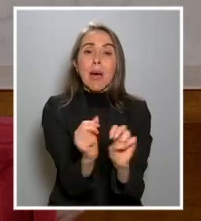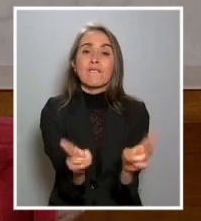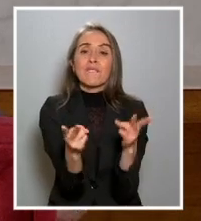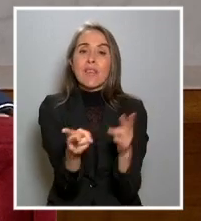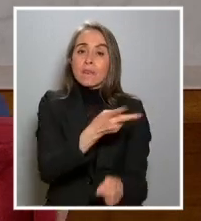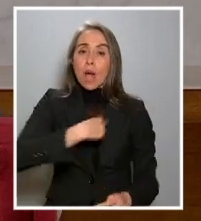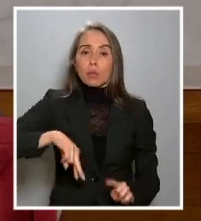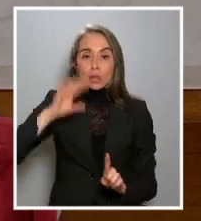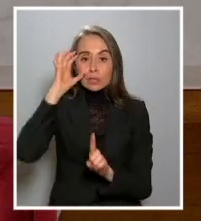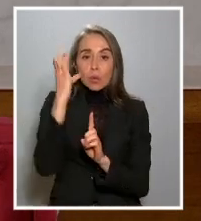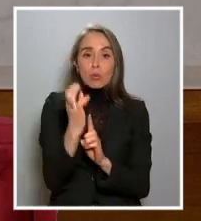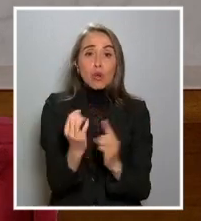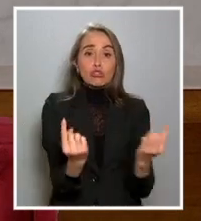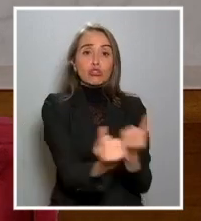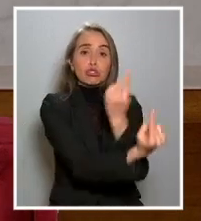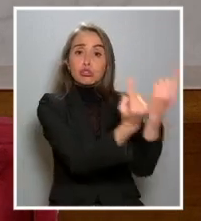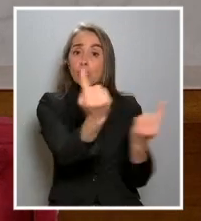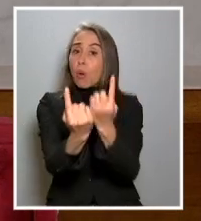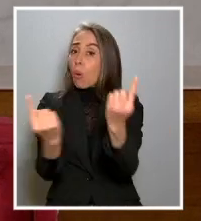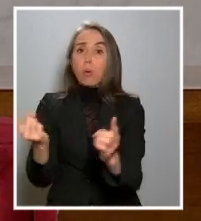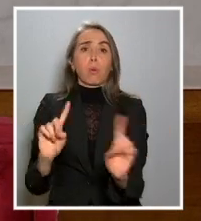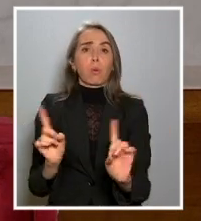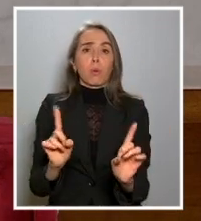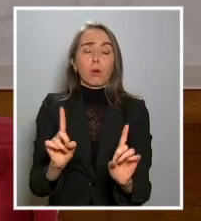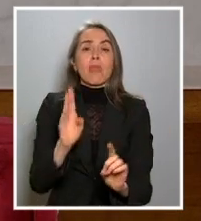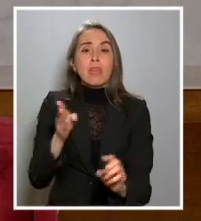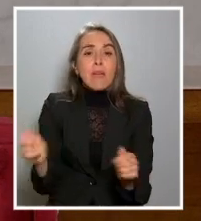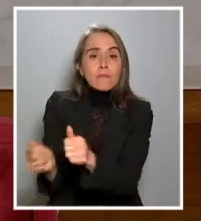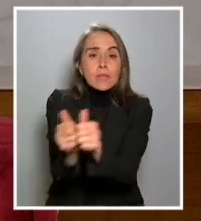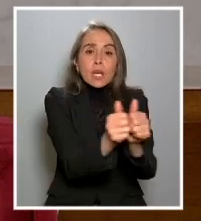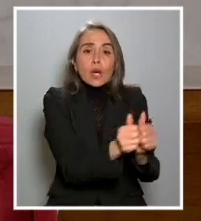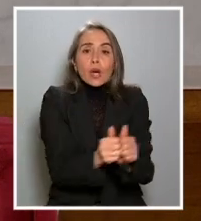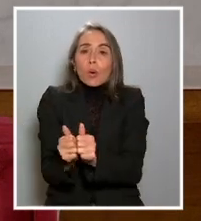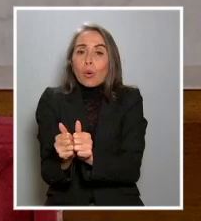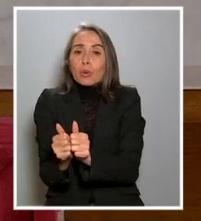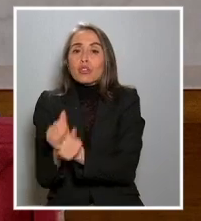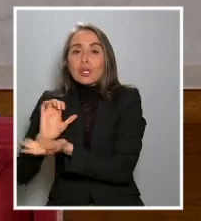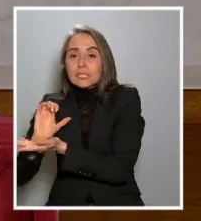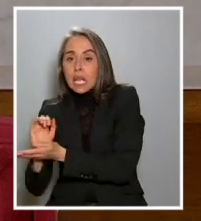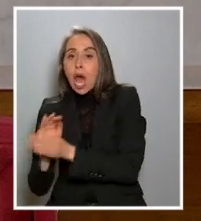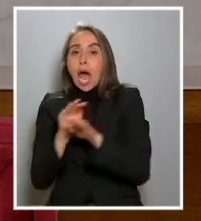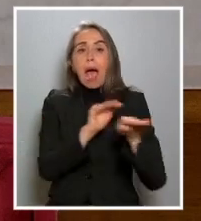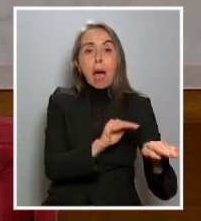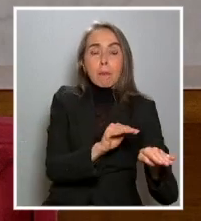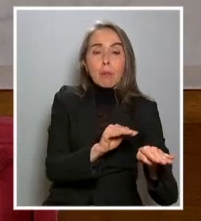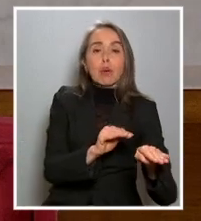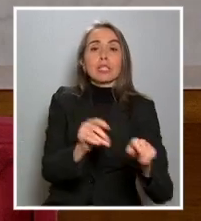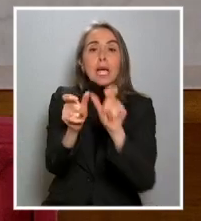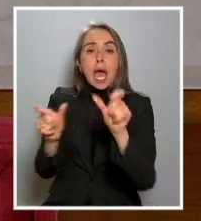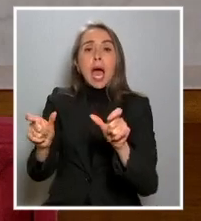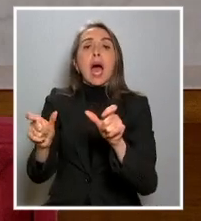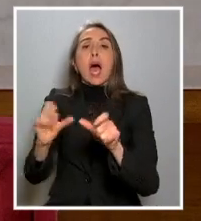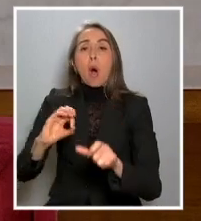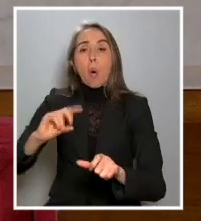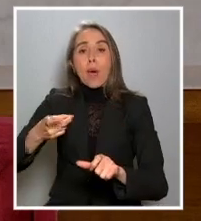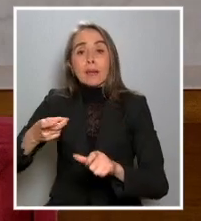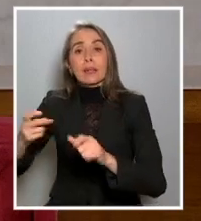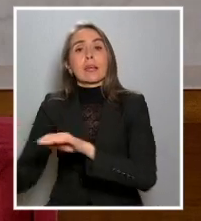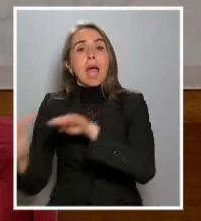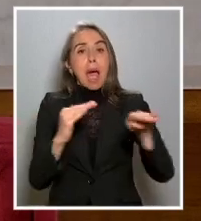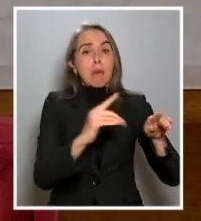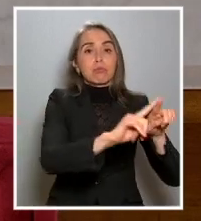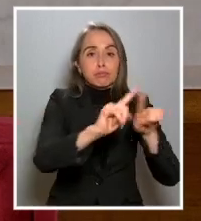nuestra cultura, pero no lo hacen solos. Lo deben hacer en conjunto con el apoyo del Estado y la sociedad civil en todas sus